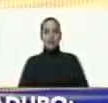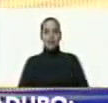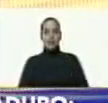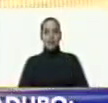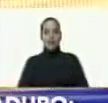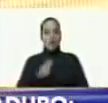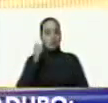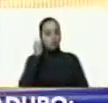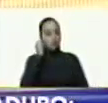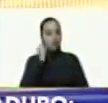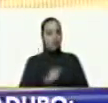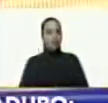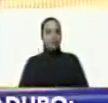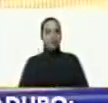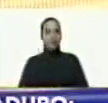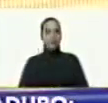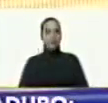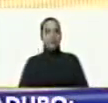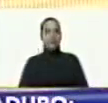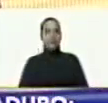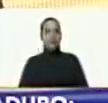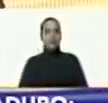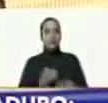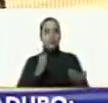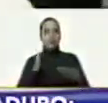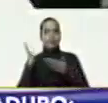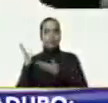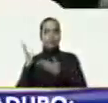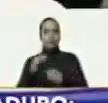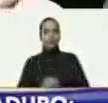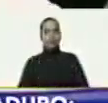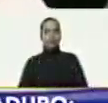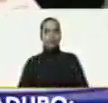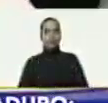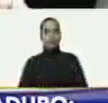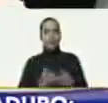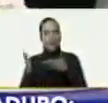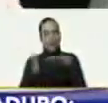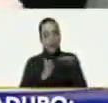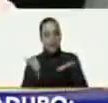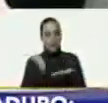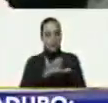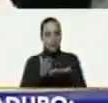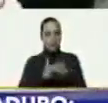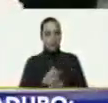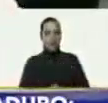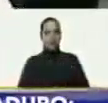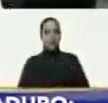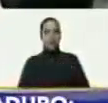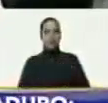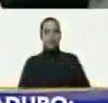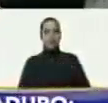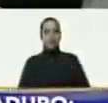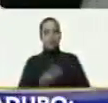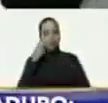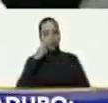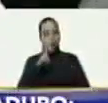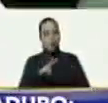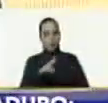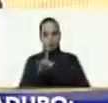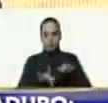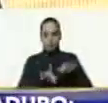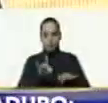Aranzazu Tirado, bienvenida. Por ahí nos trae un libro, ¿verdad? Yo lo vi por las redes